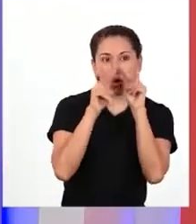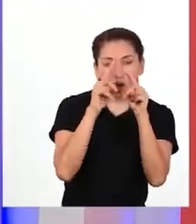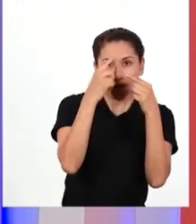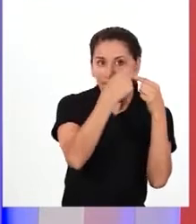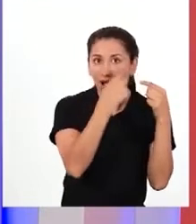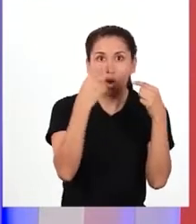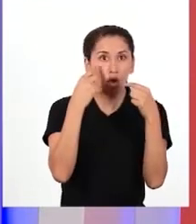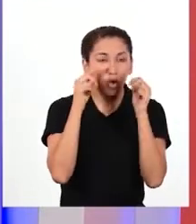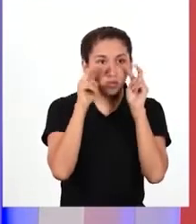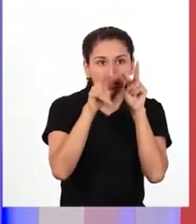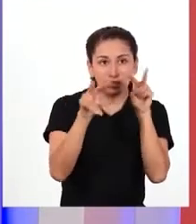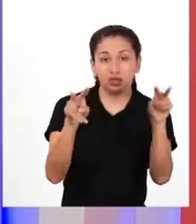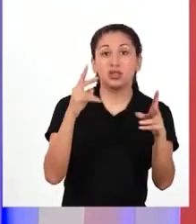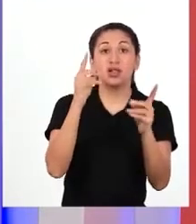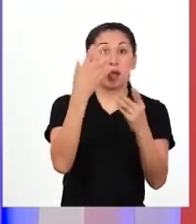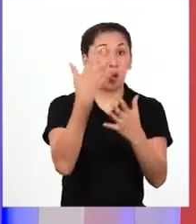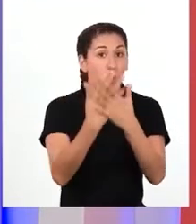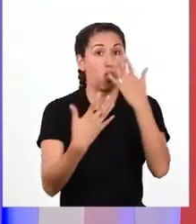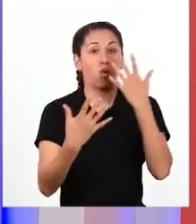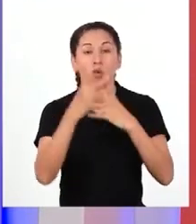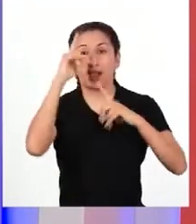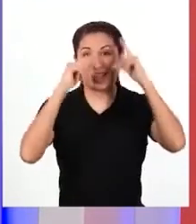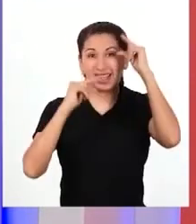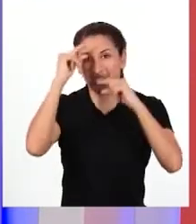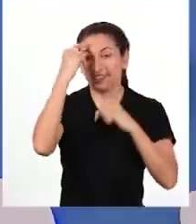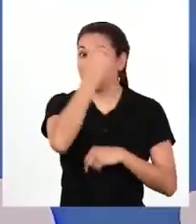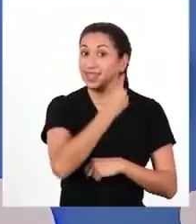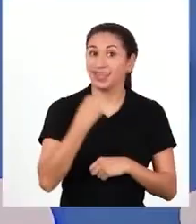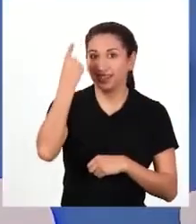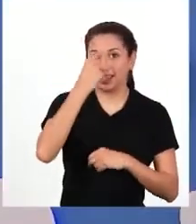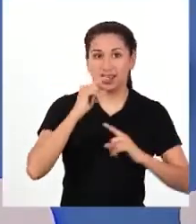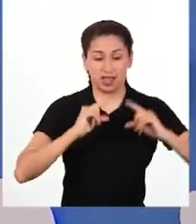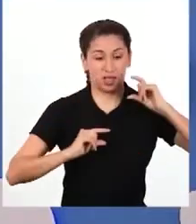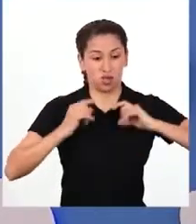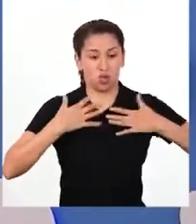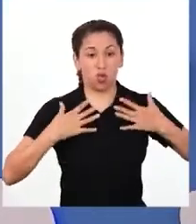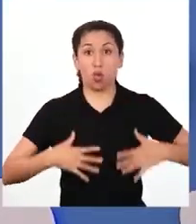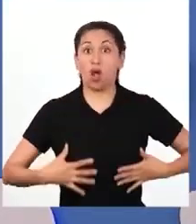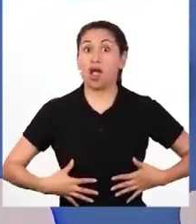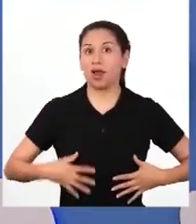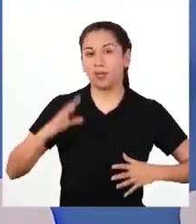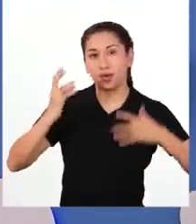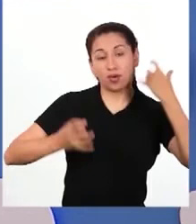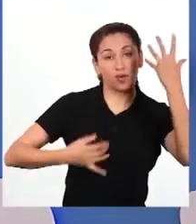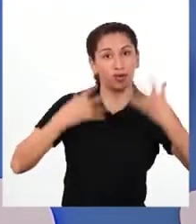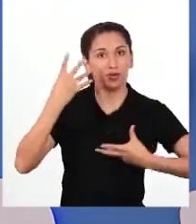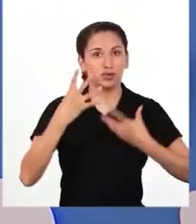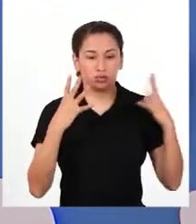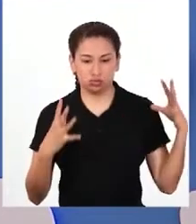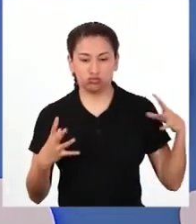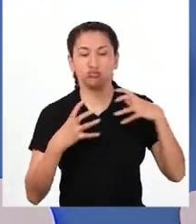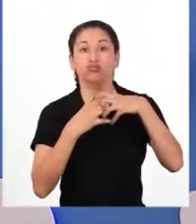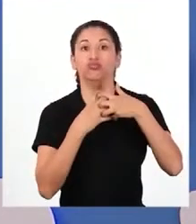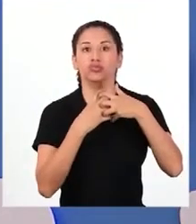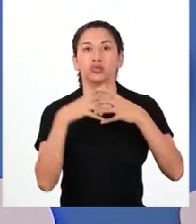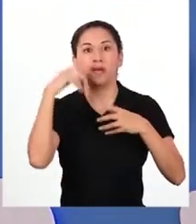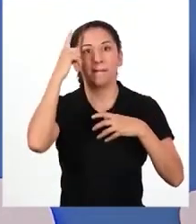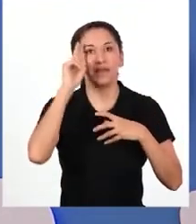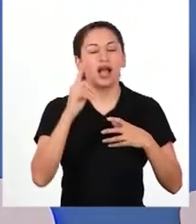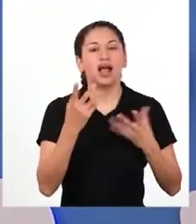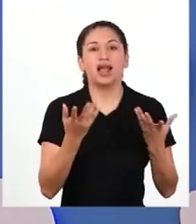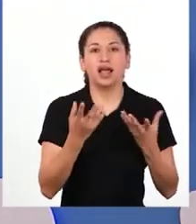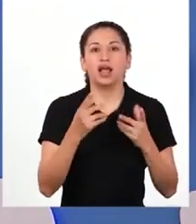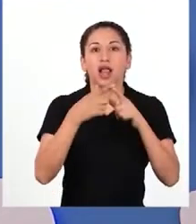y faciales complementan el lenguaje verbal. Sirven para enfatizar la idea o